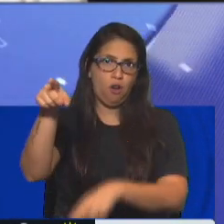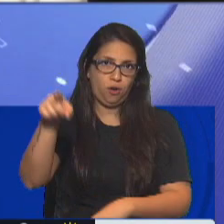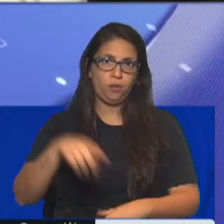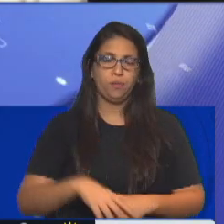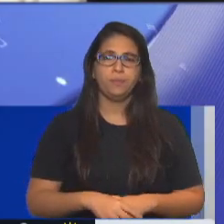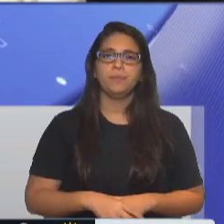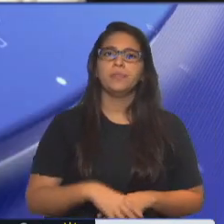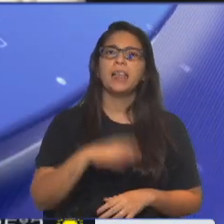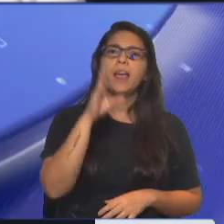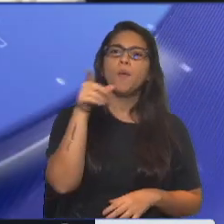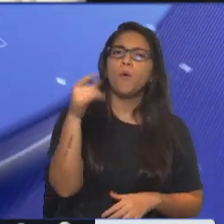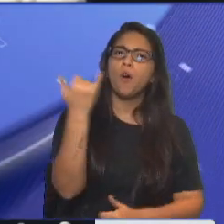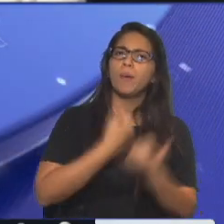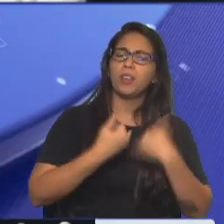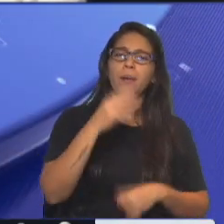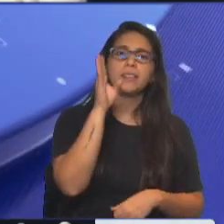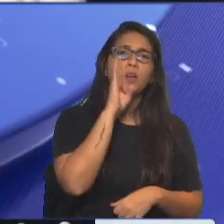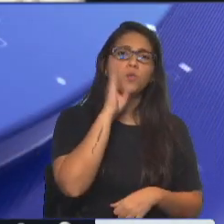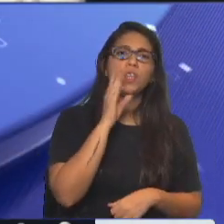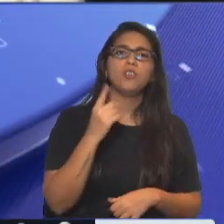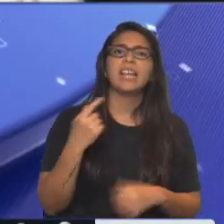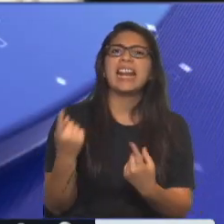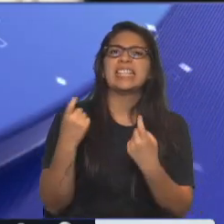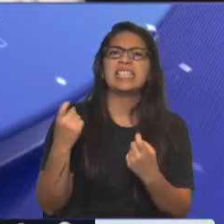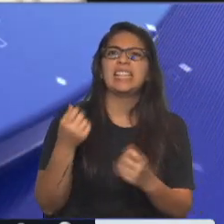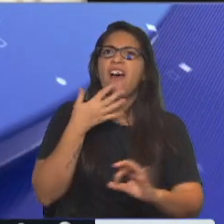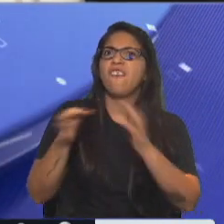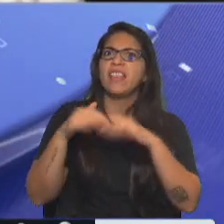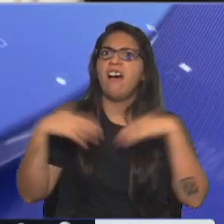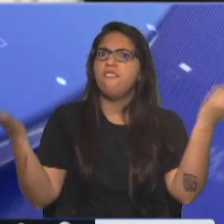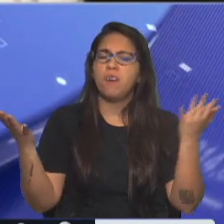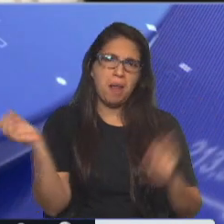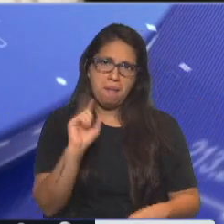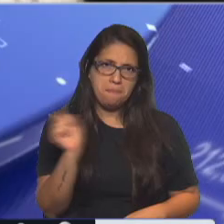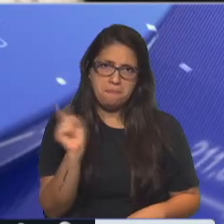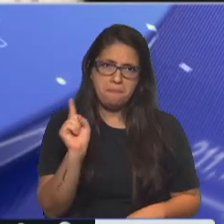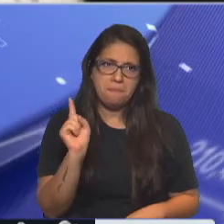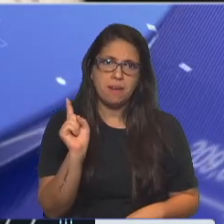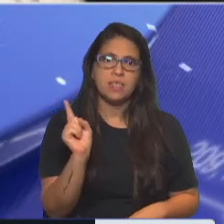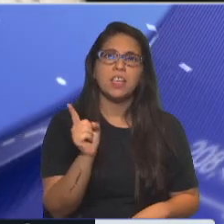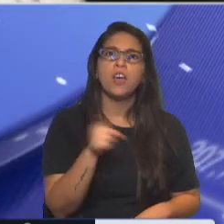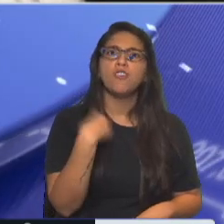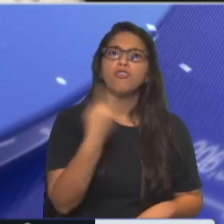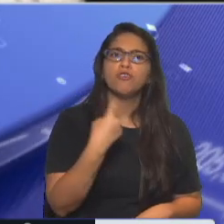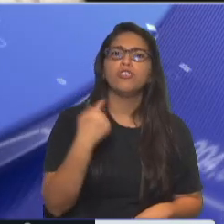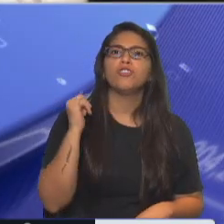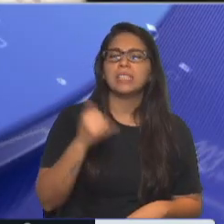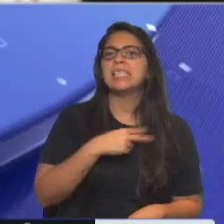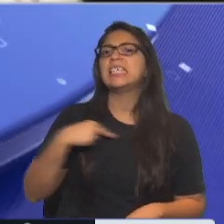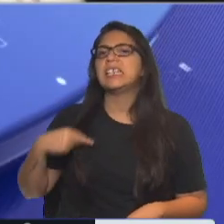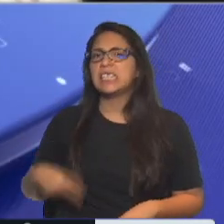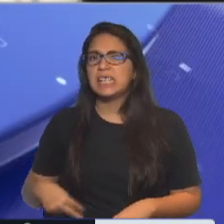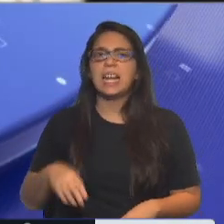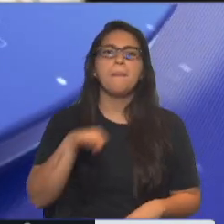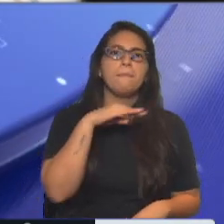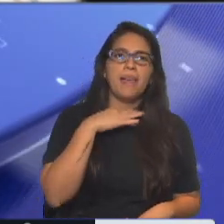depende tanto del comercio exterior, un poco el planteo de Trump es, bueno, lo hacemos porque tenemos déficit con ya sea China, sea